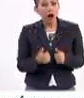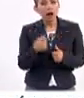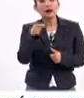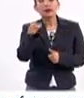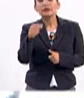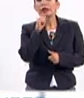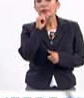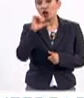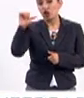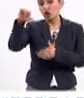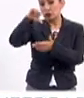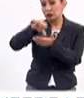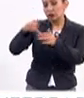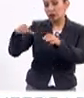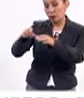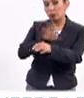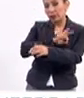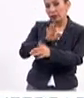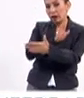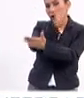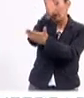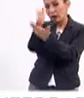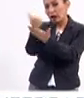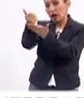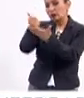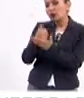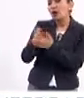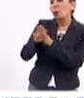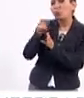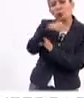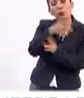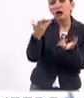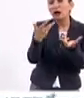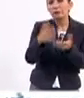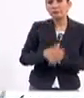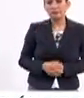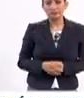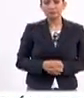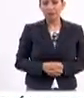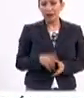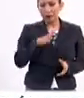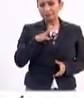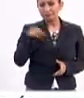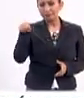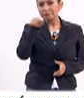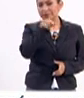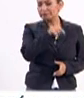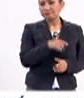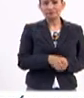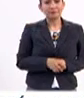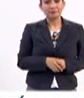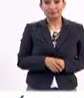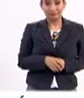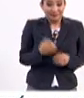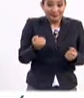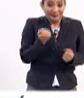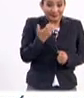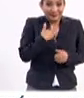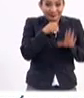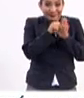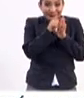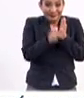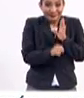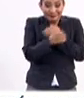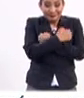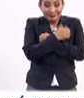también tenemos centros donde pueden acceder a tener ayuda y asesoría. Correcto. Y tenemos la suerte de tener un